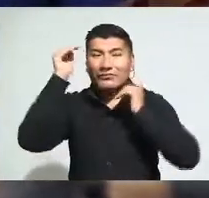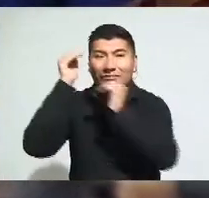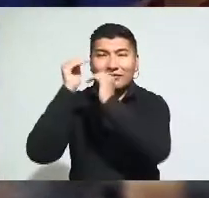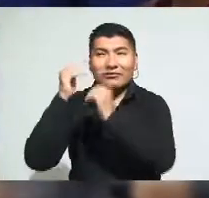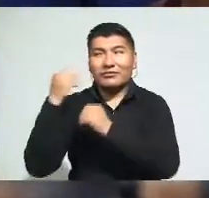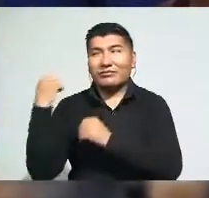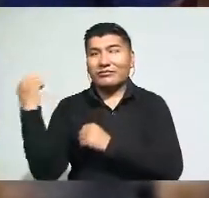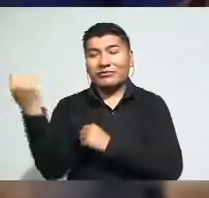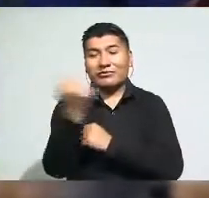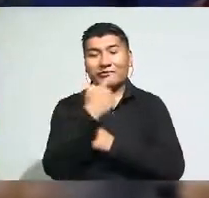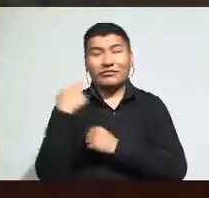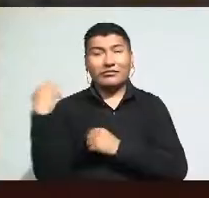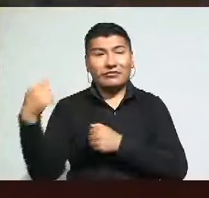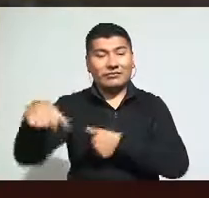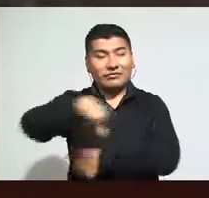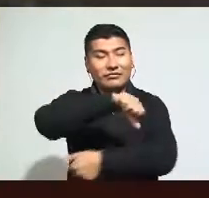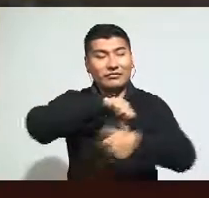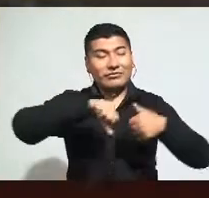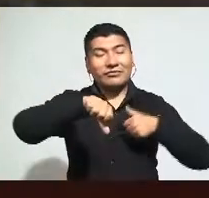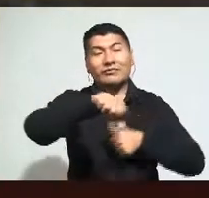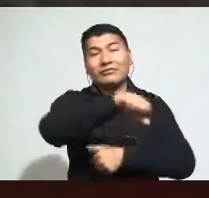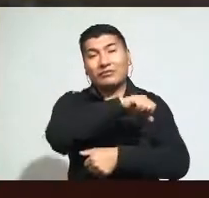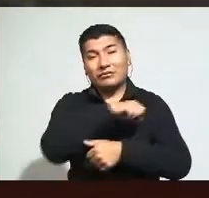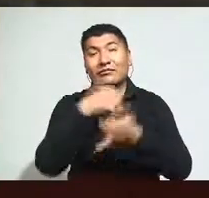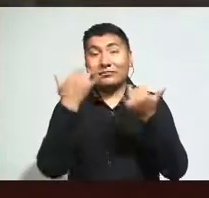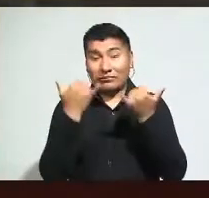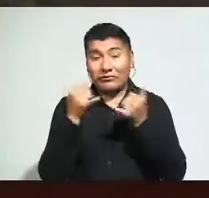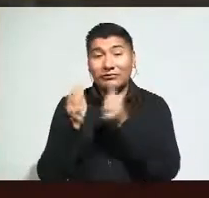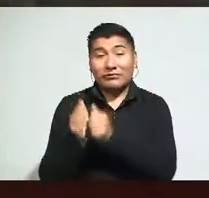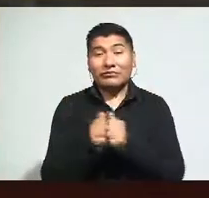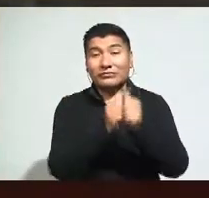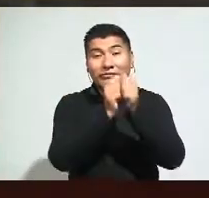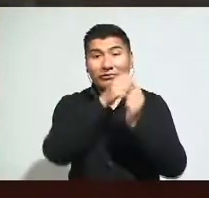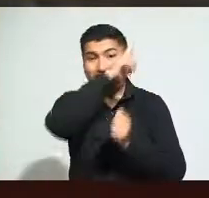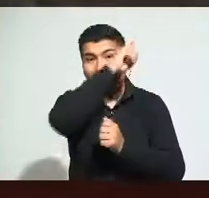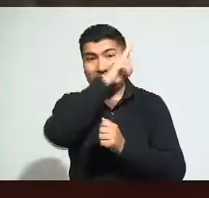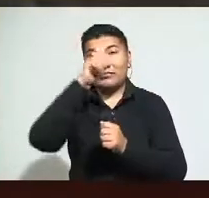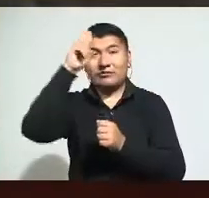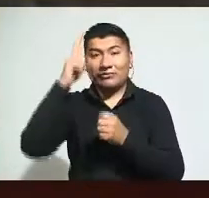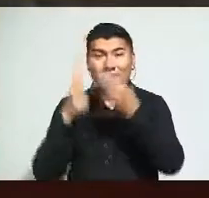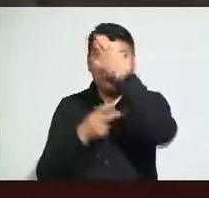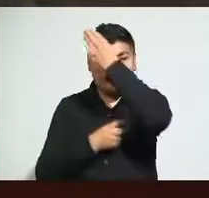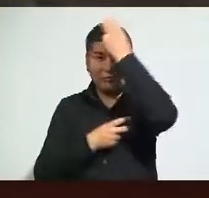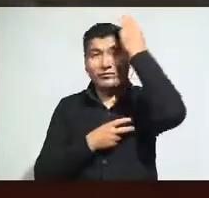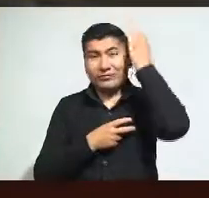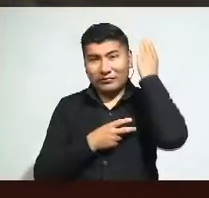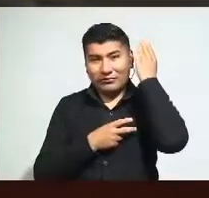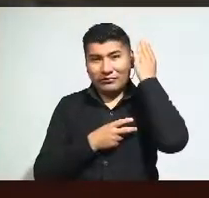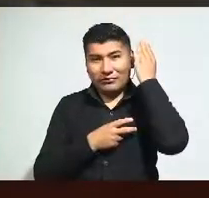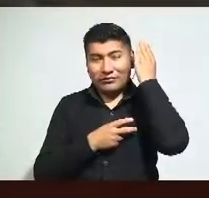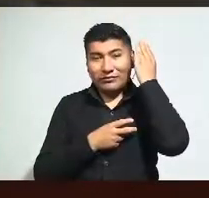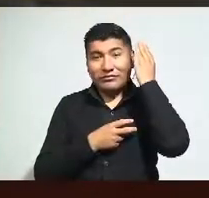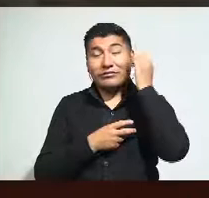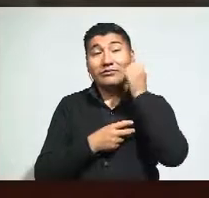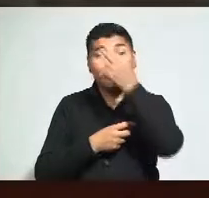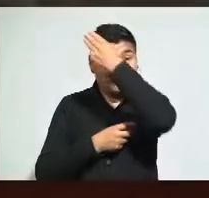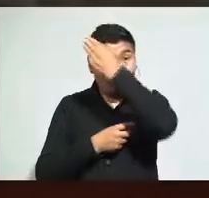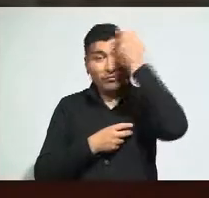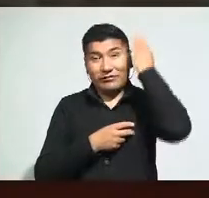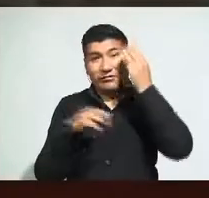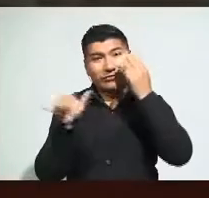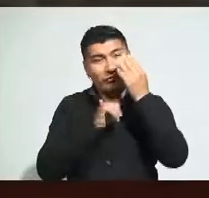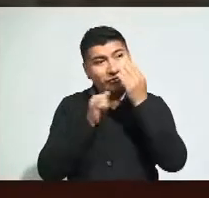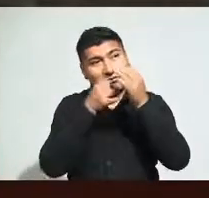otro nos acompaña la virgen maría también ella estaba junto a la